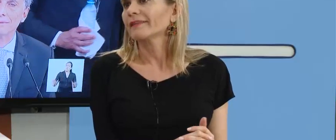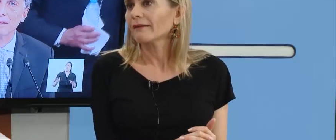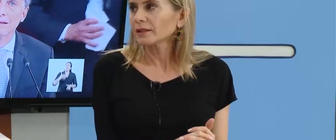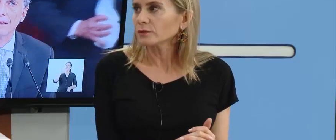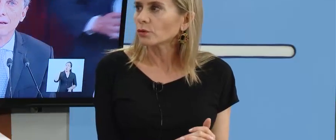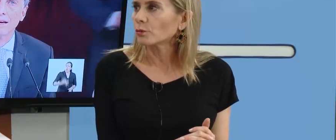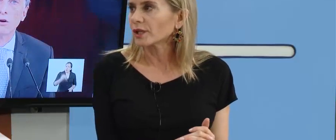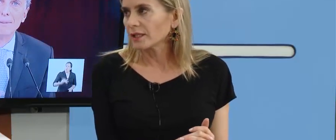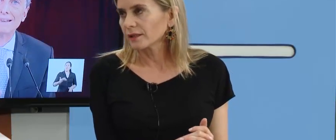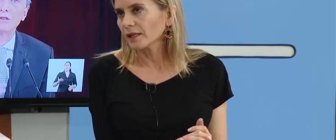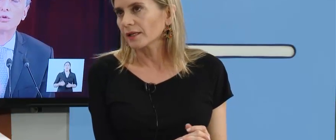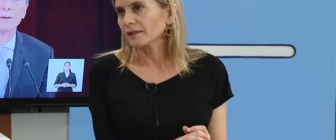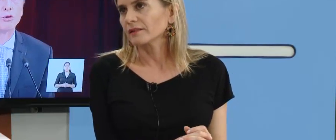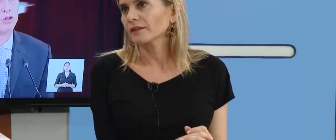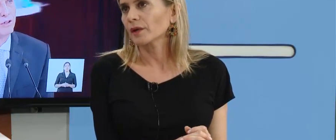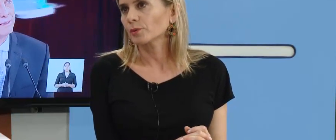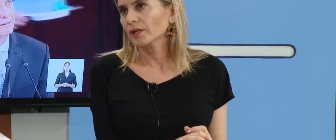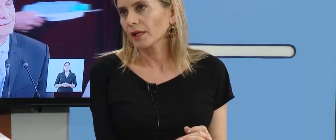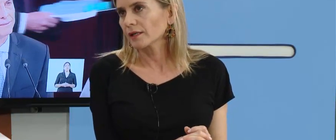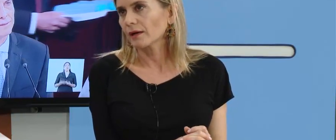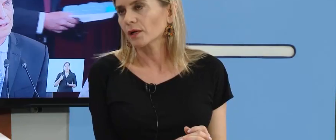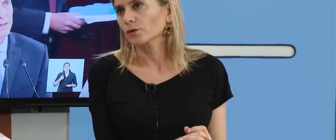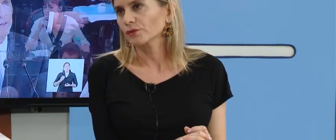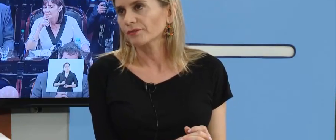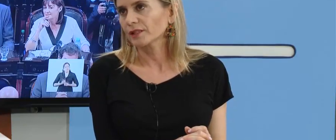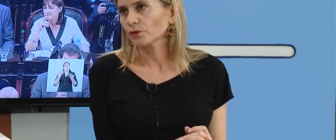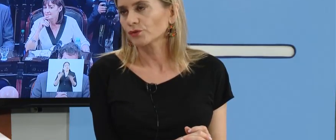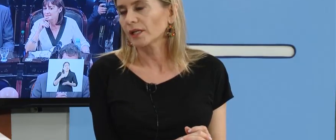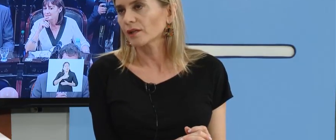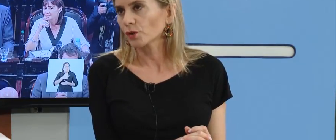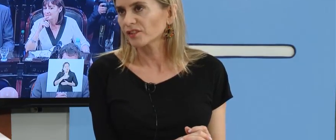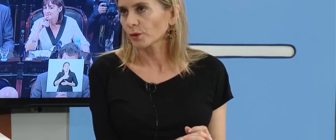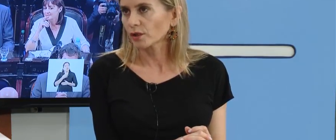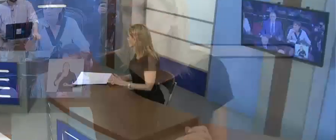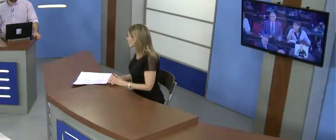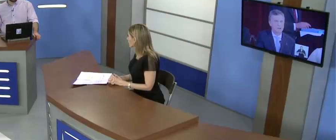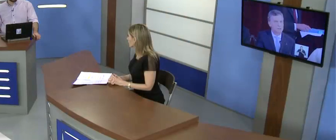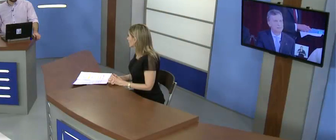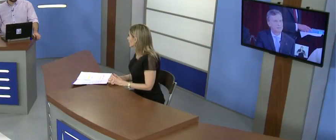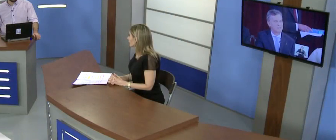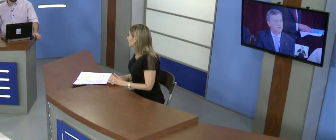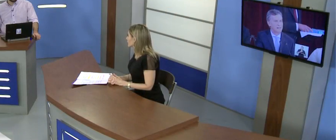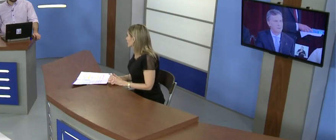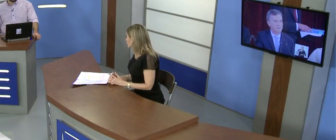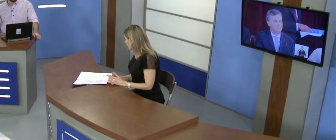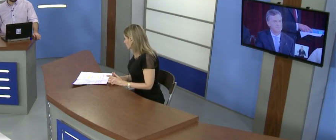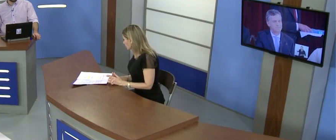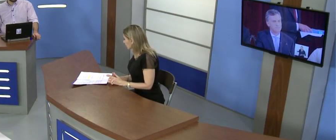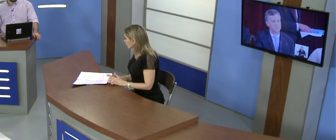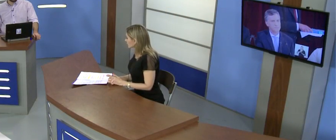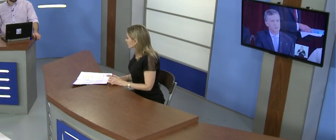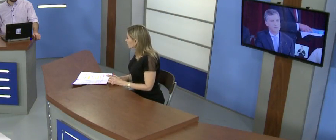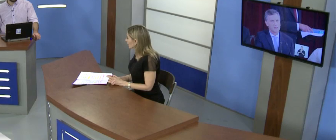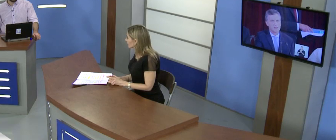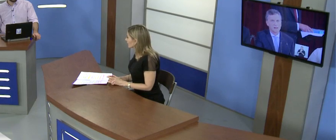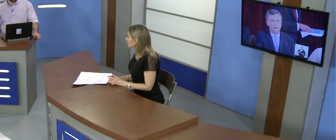chicos mataban o morían sin saber por qué, y era bajo los efectos de la droga y sobre todo del Paco, ¿no?